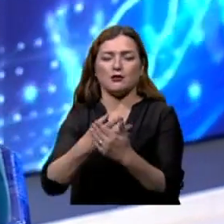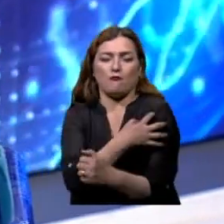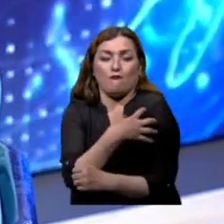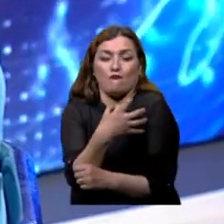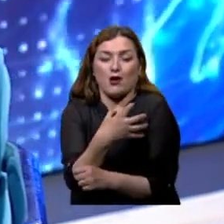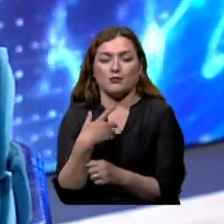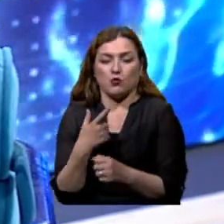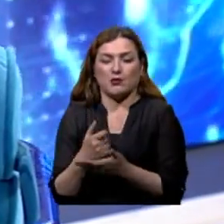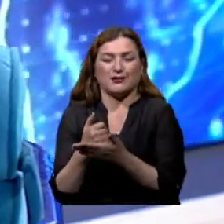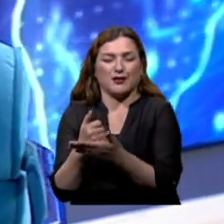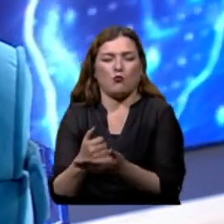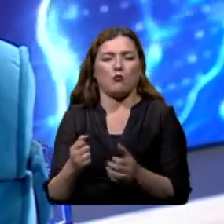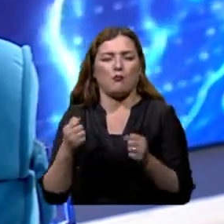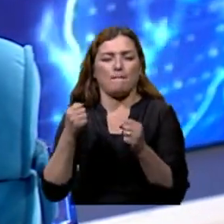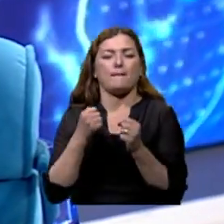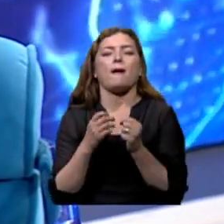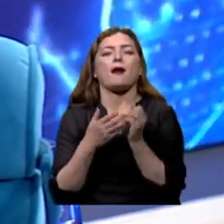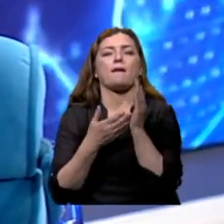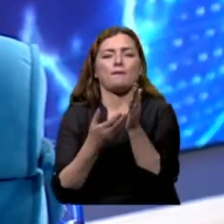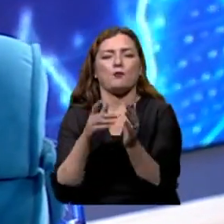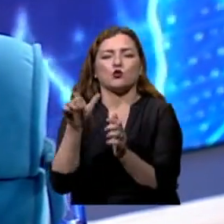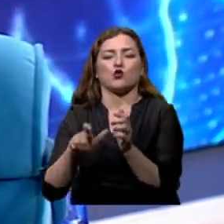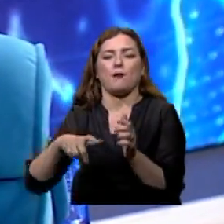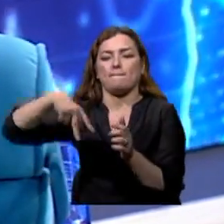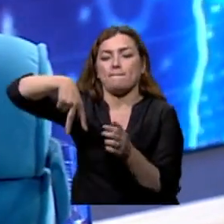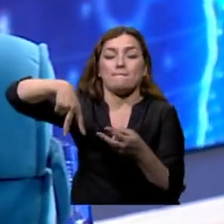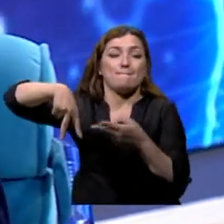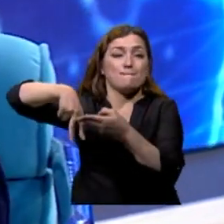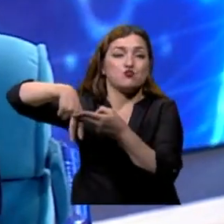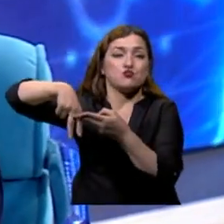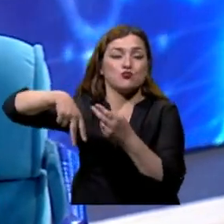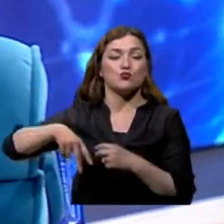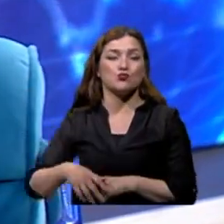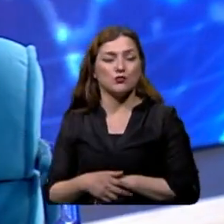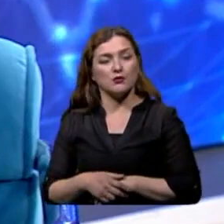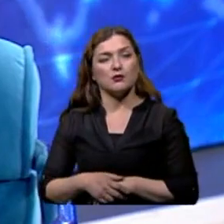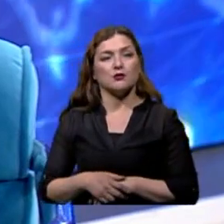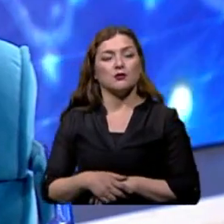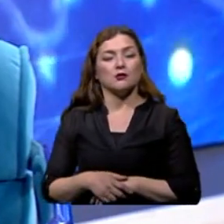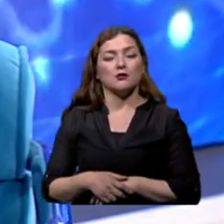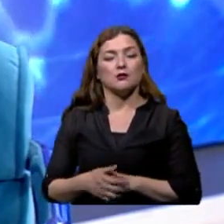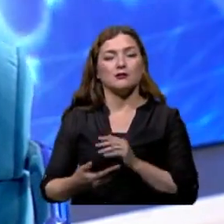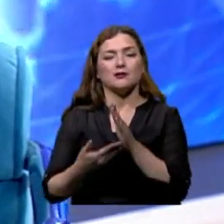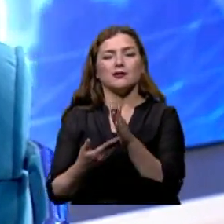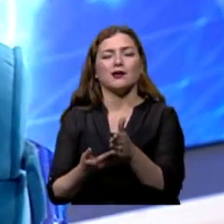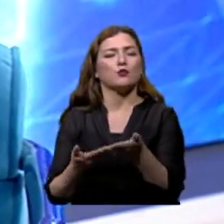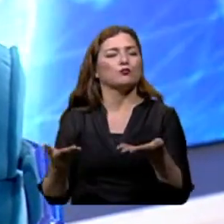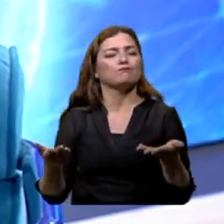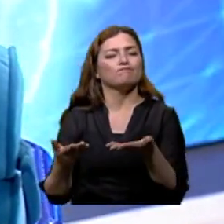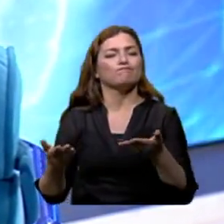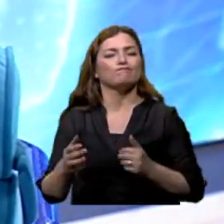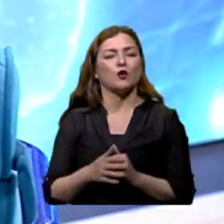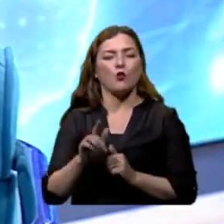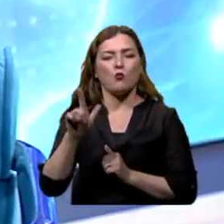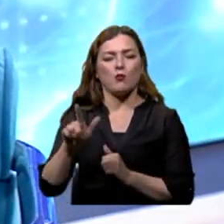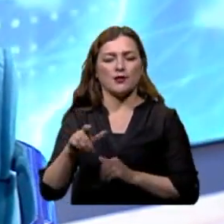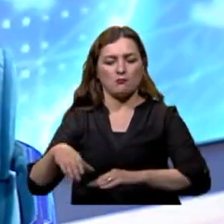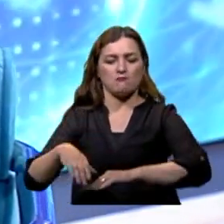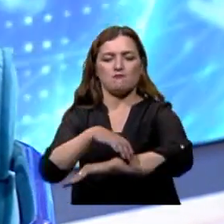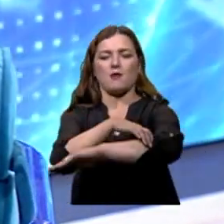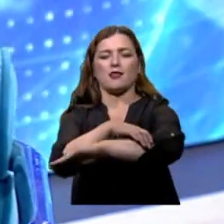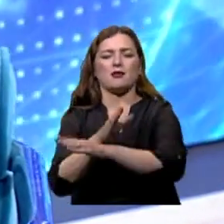una persona que, por ejemplo, ha perdido una pierna. Ahora, desde el punto de vista de las prótesis, sabemos nosotros pues, que obviamente esa es una especialidad